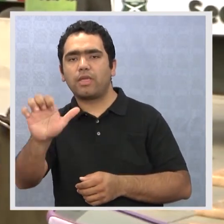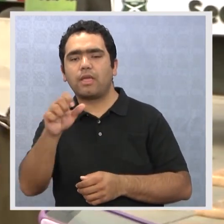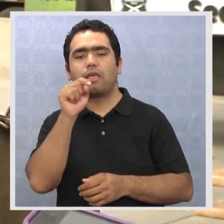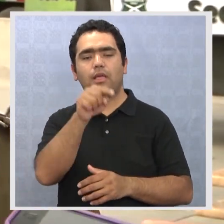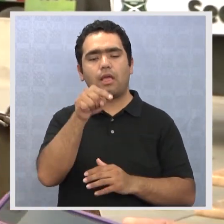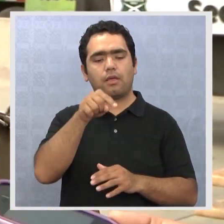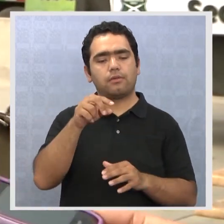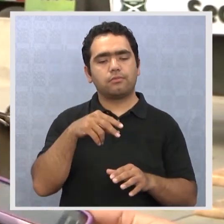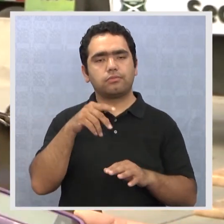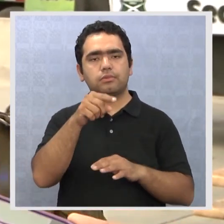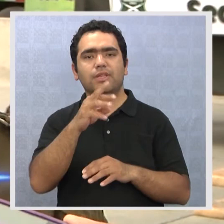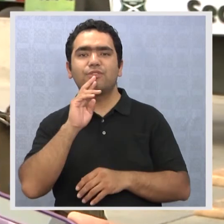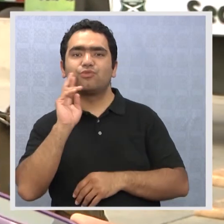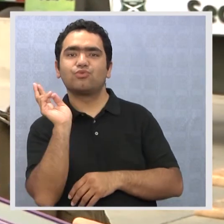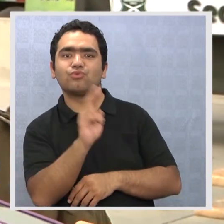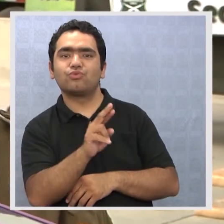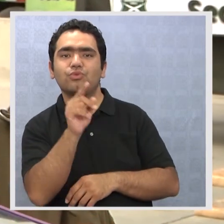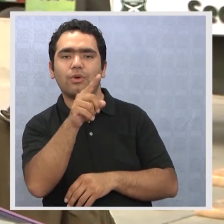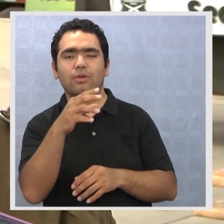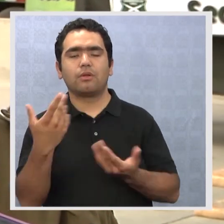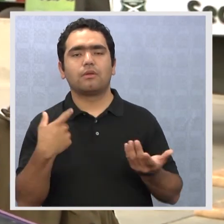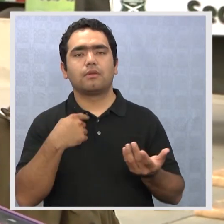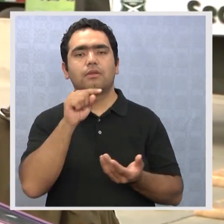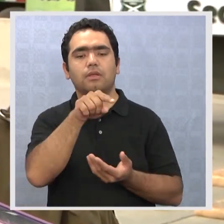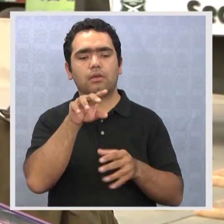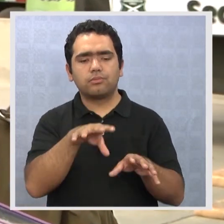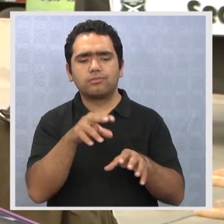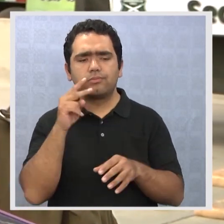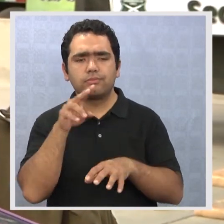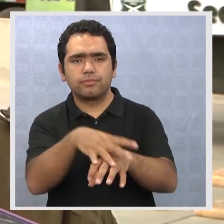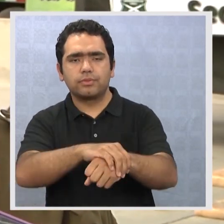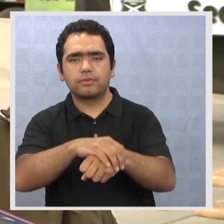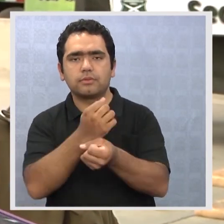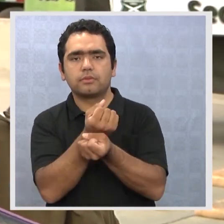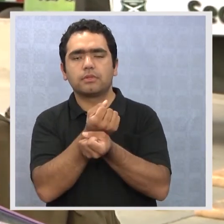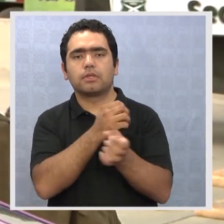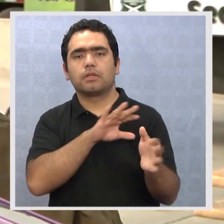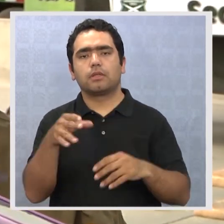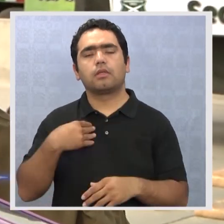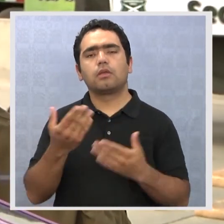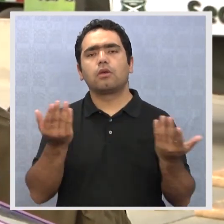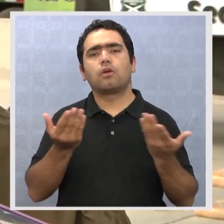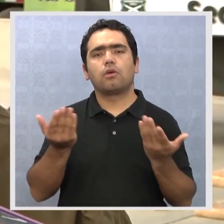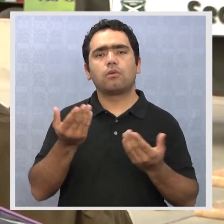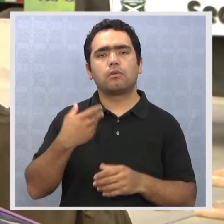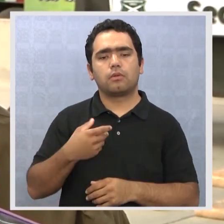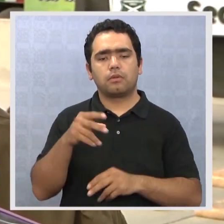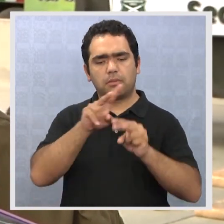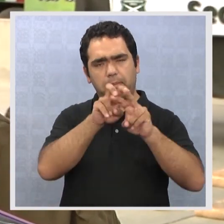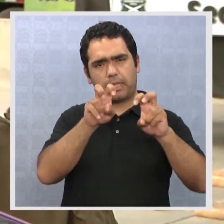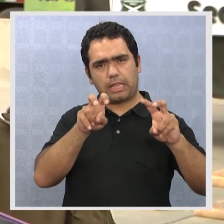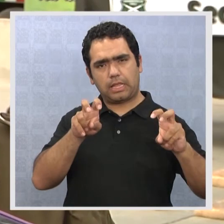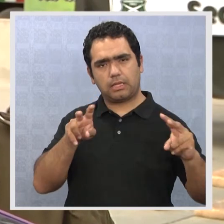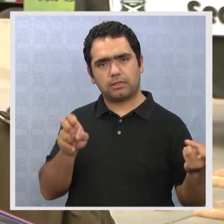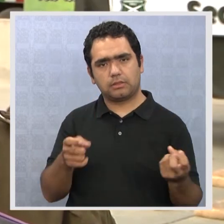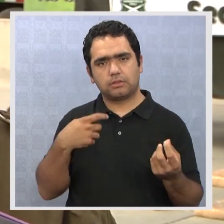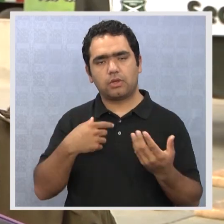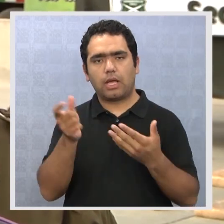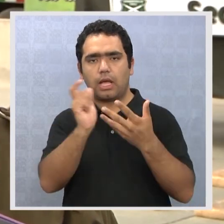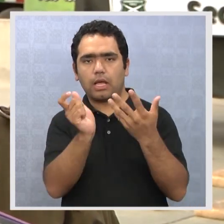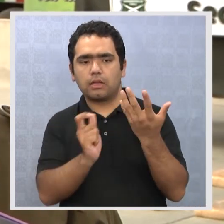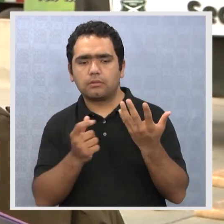hacia hacia el sur de la región y de acuerdo a los de los perfiles que tienen investigativas